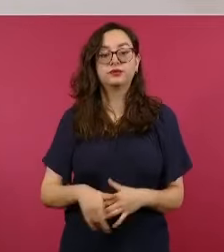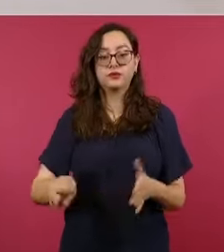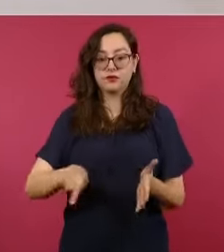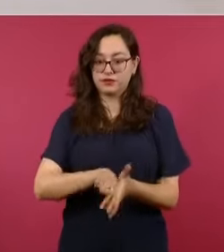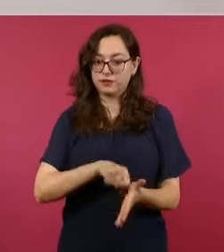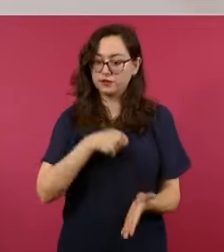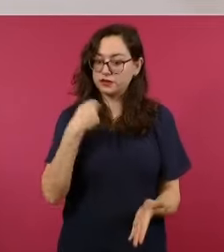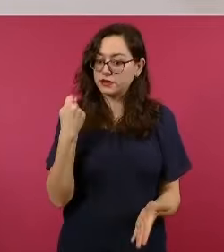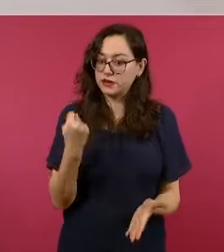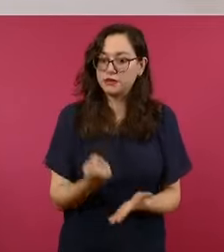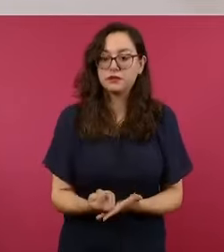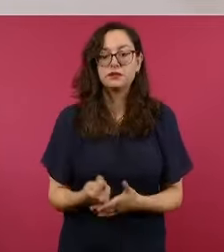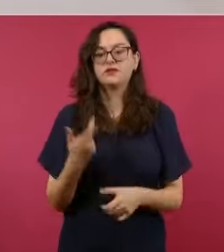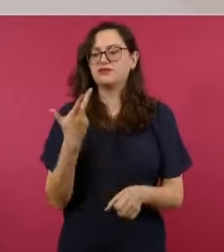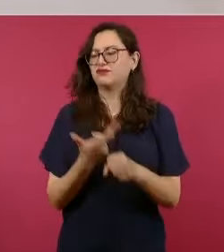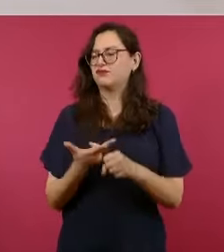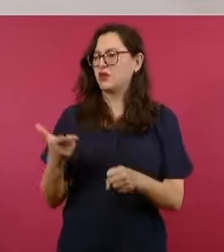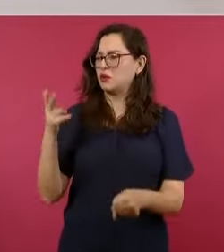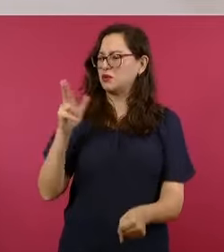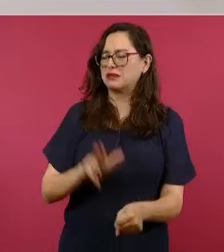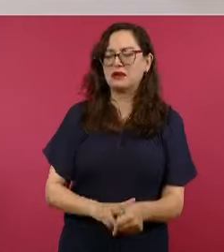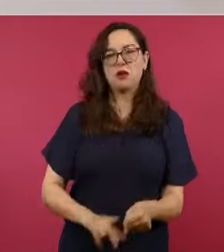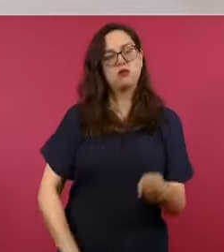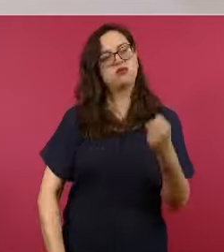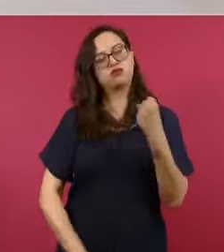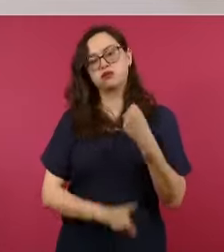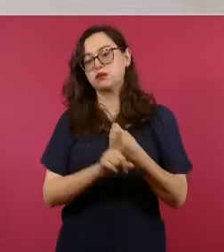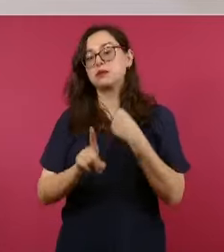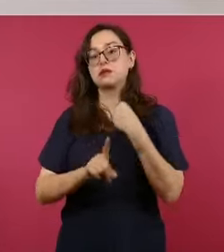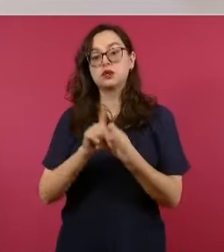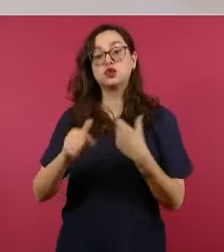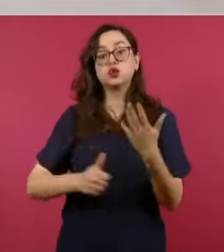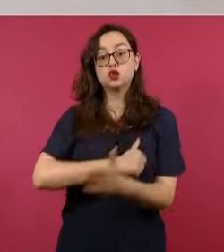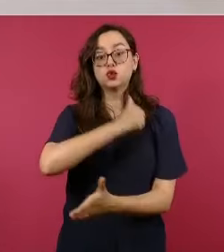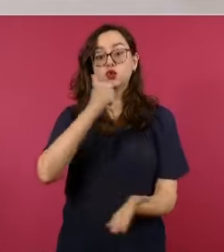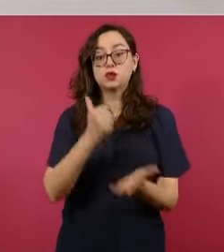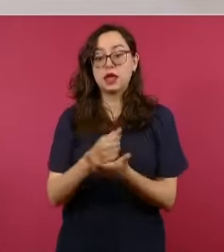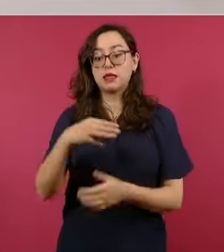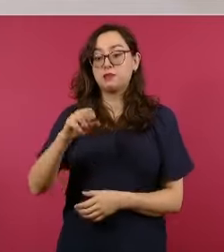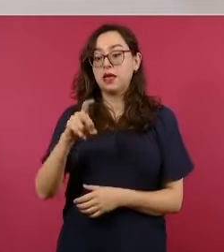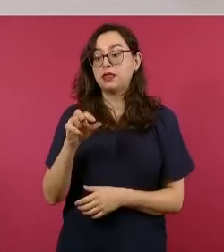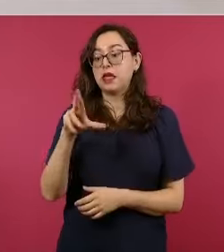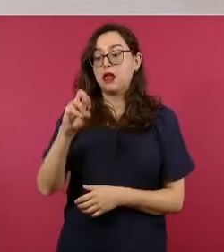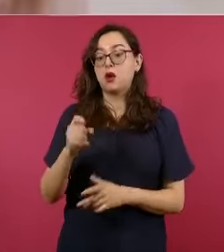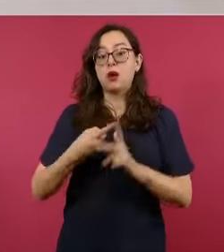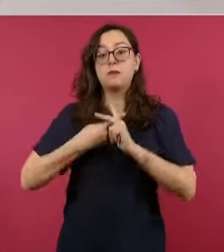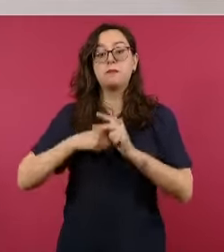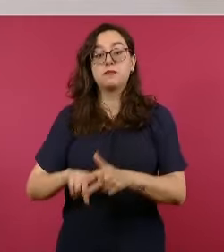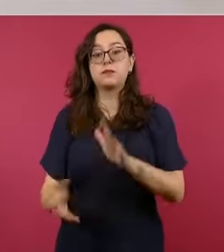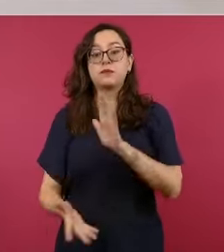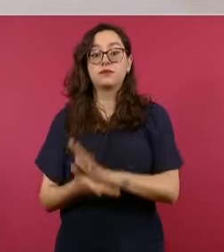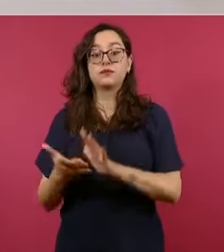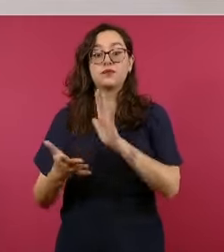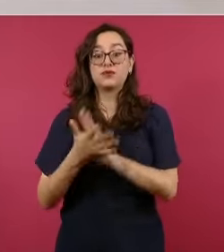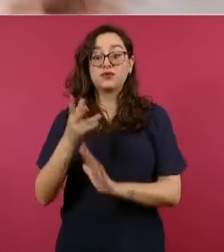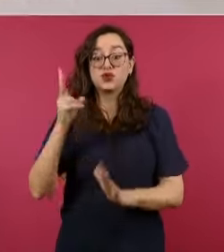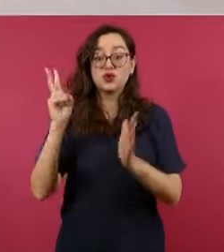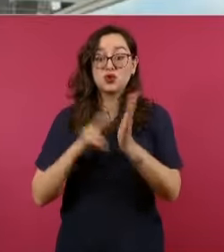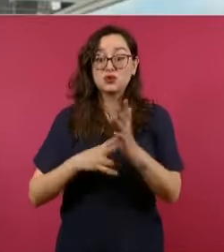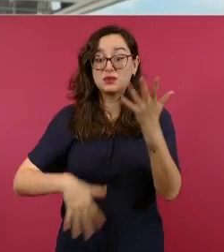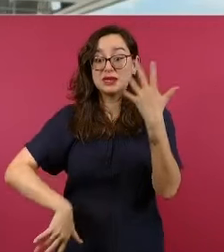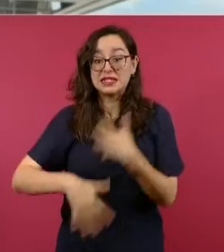también un hospital con muchos problemas el de Ciudad Madero se empezó a construir en 2015 hubo cerca de cinco diferentes